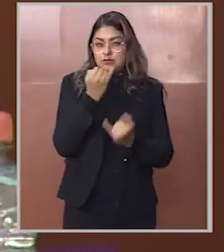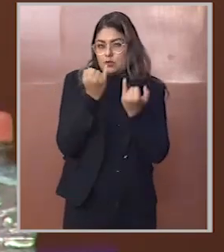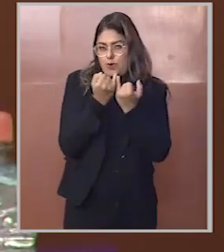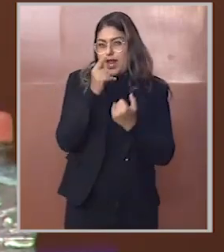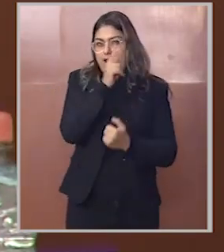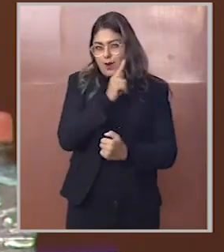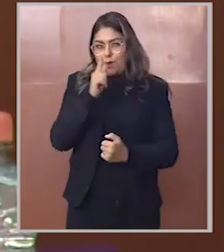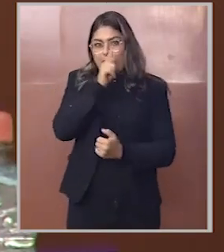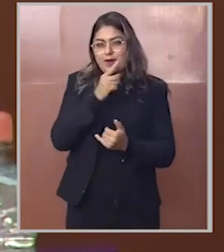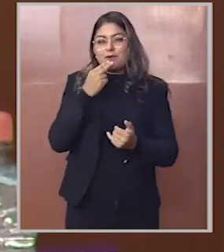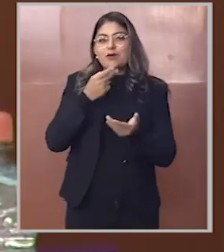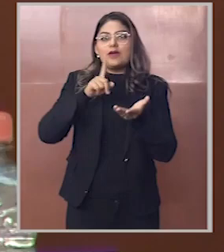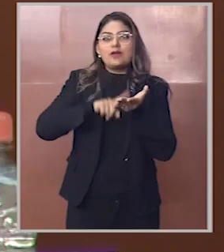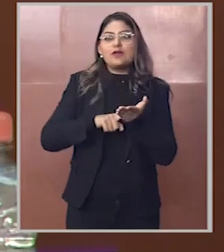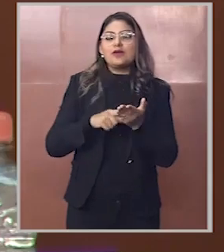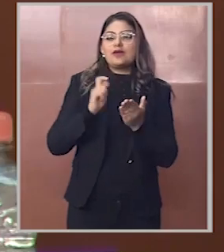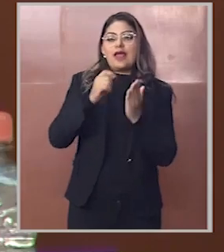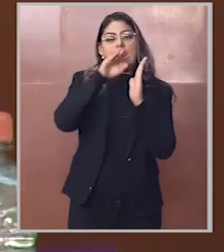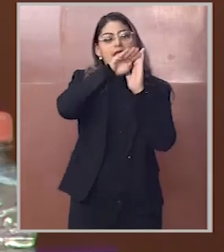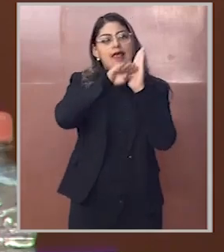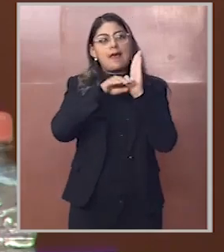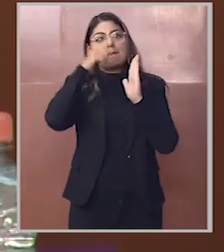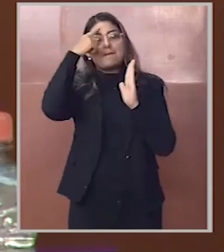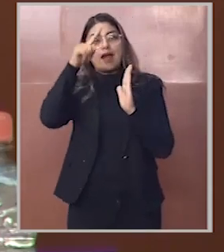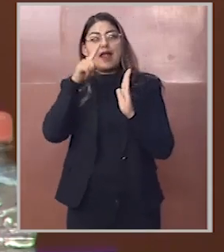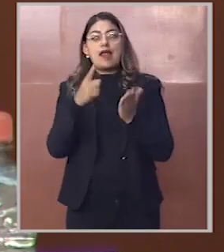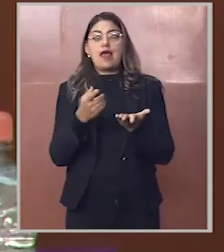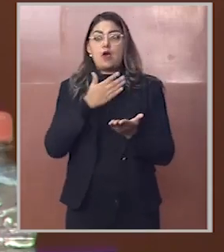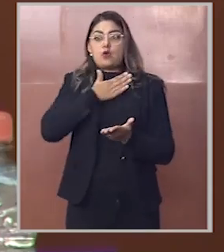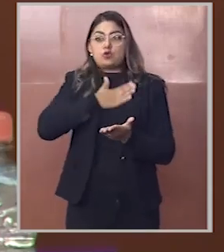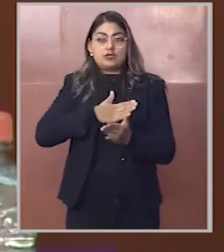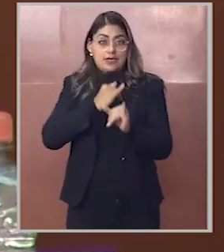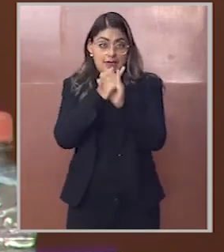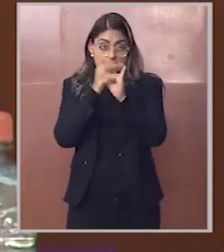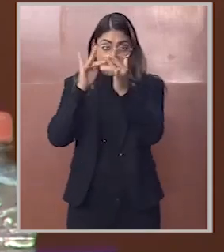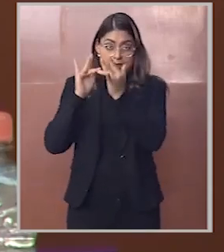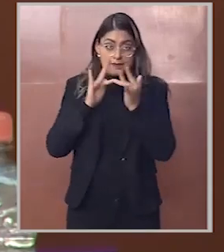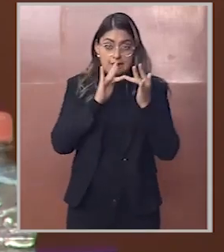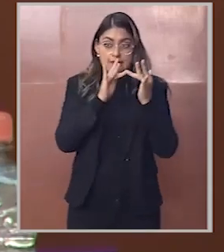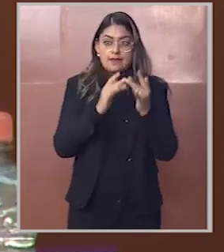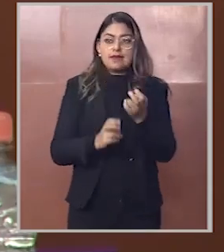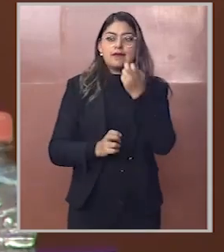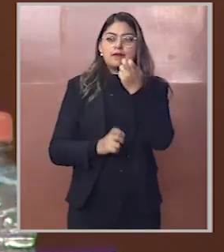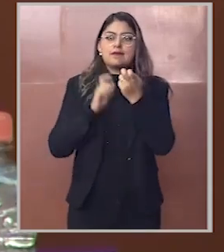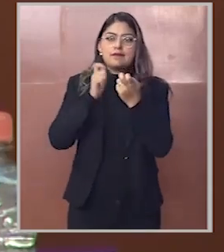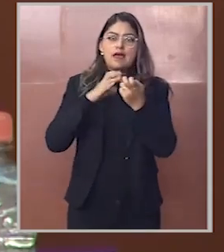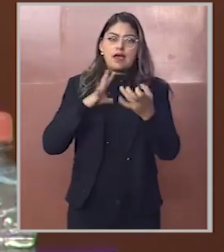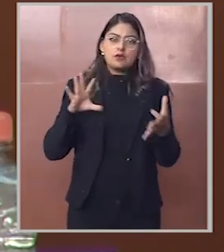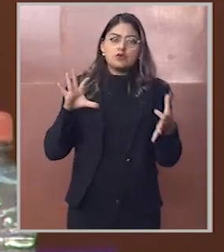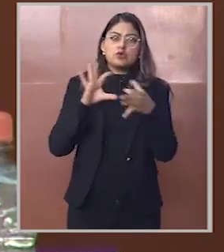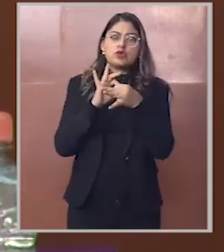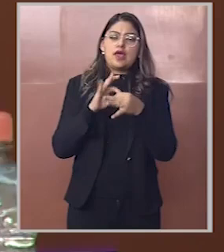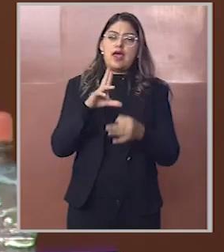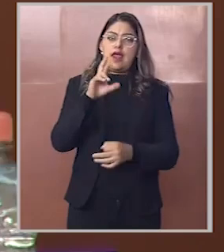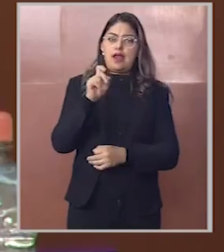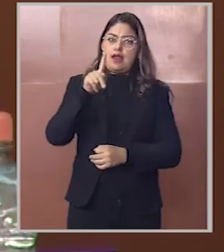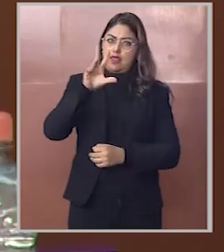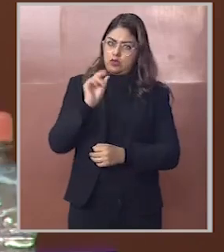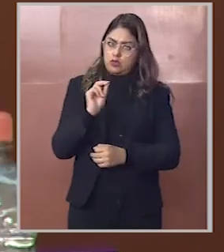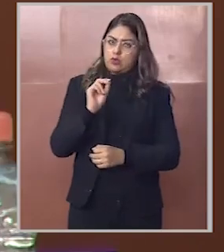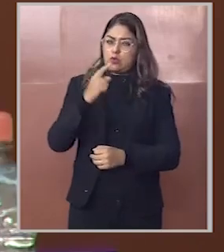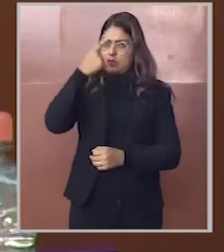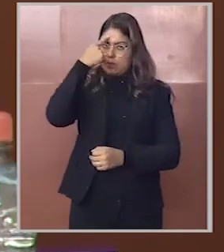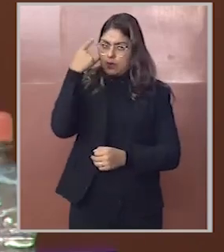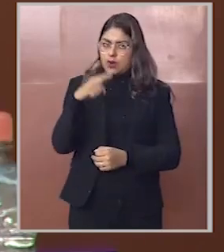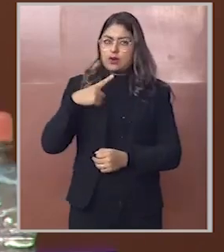e justicia también nos fue e Pues un gran reto poder ir eh traduciendo a